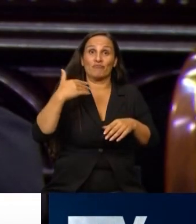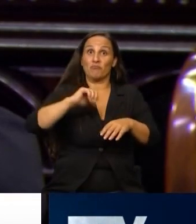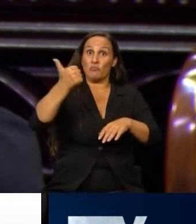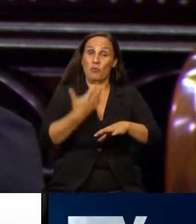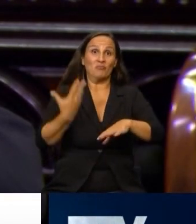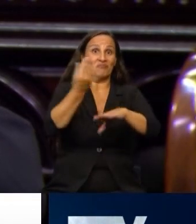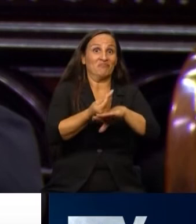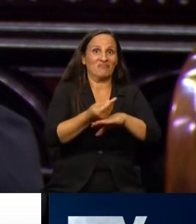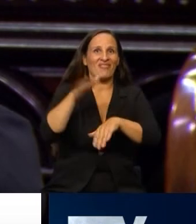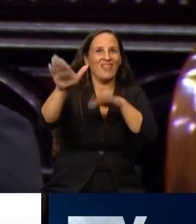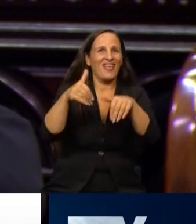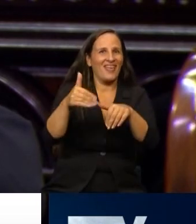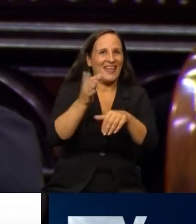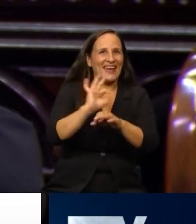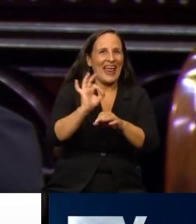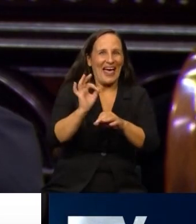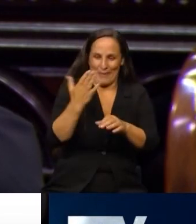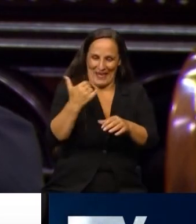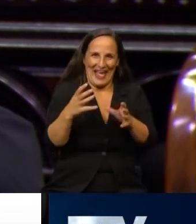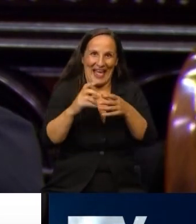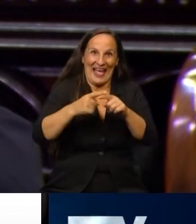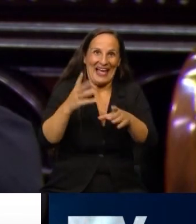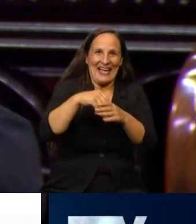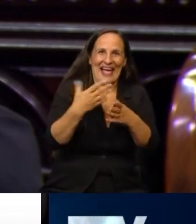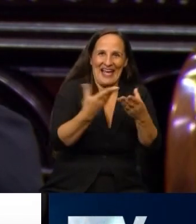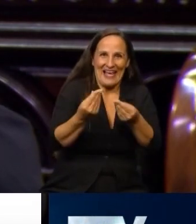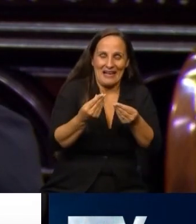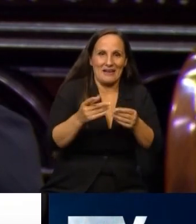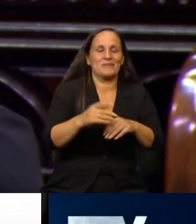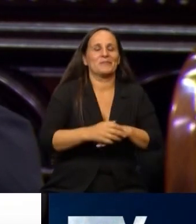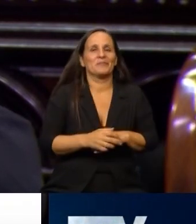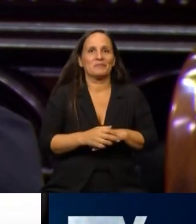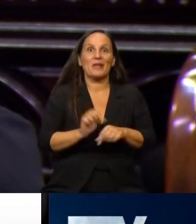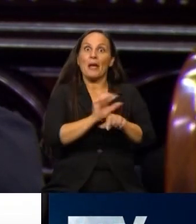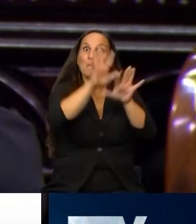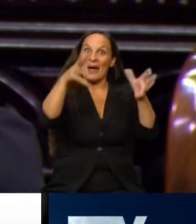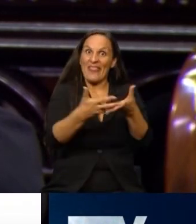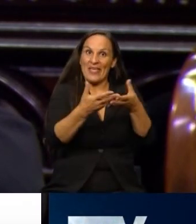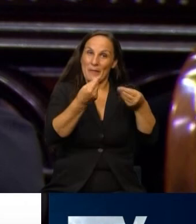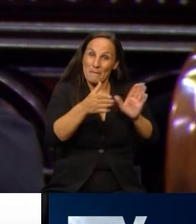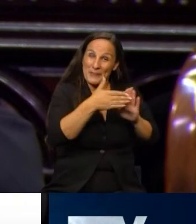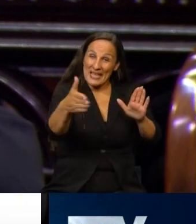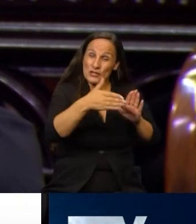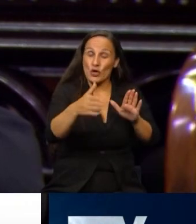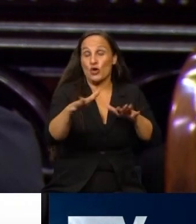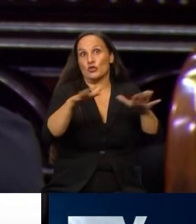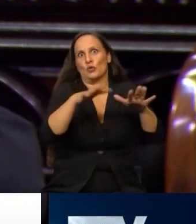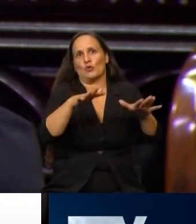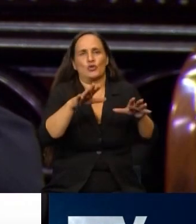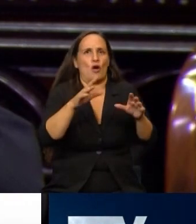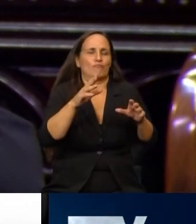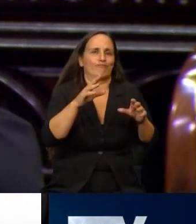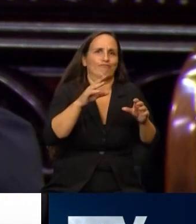para la transformación. Tuvo la oportunidad en el inicio de la pandemia, donde además de una crisis sanitaria tenía una